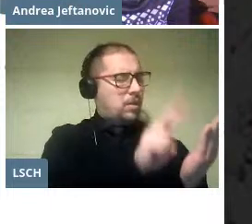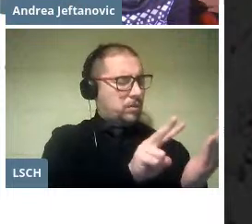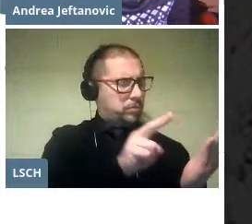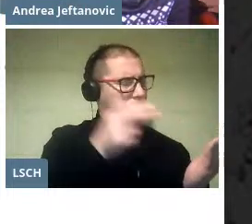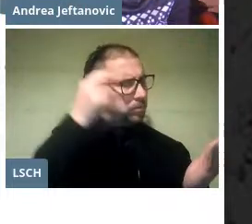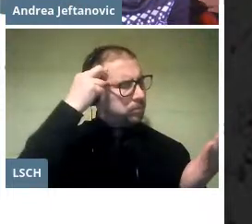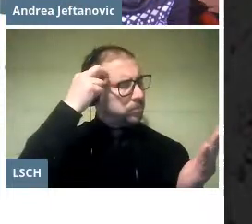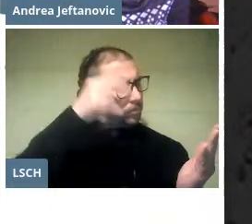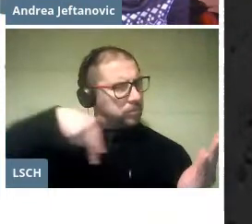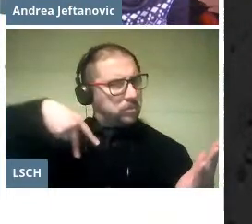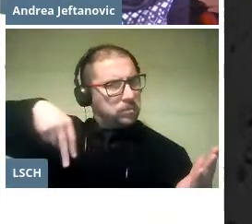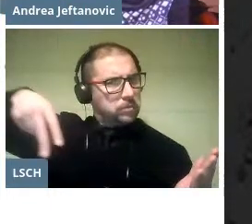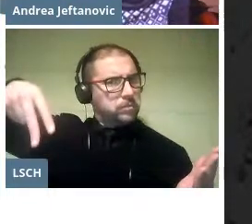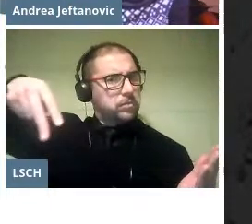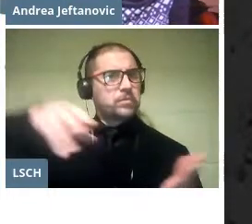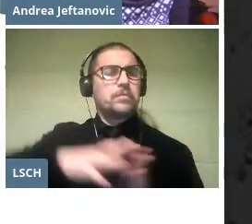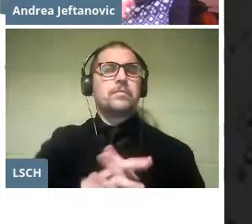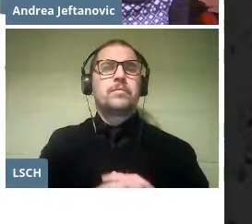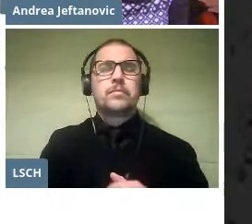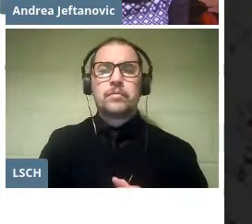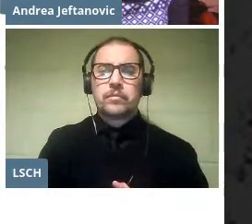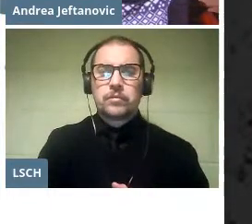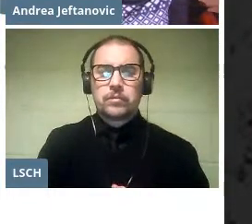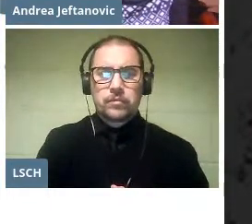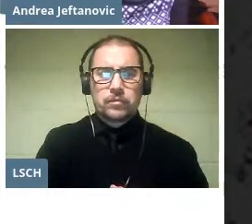para describir su mundo.